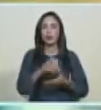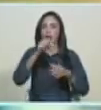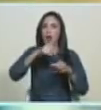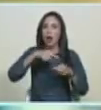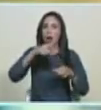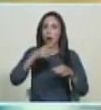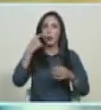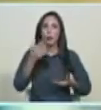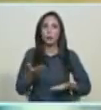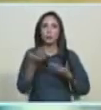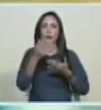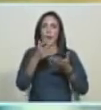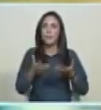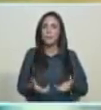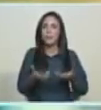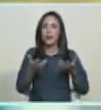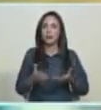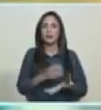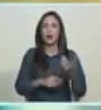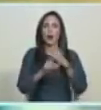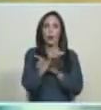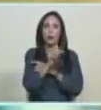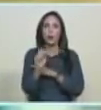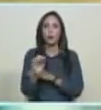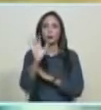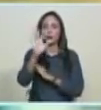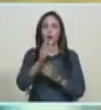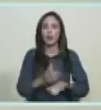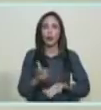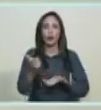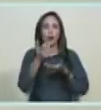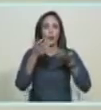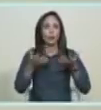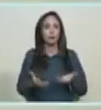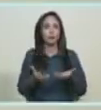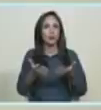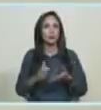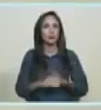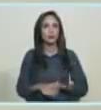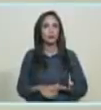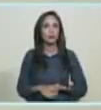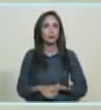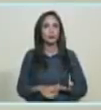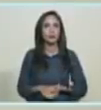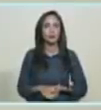ahorro nacional es de 1.5 gramos.